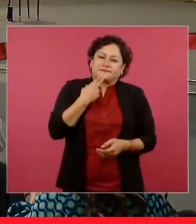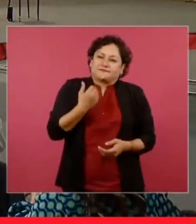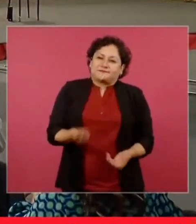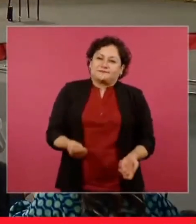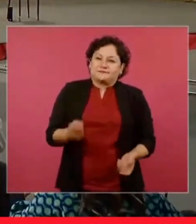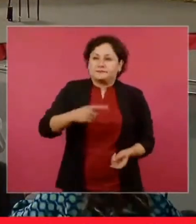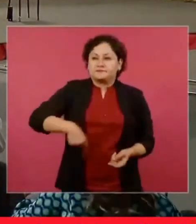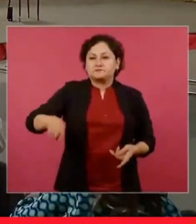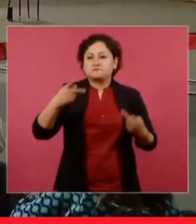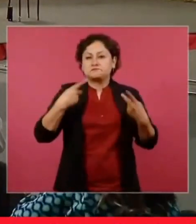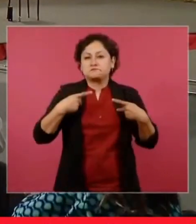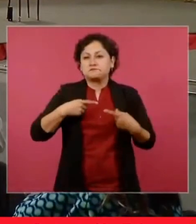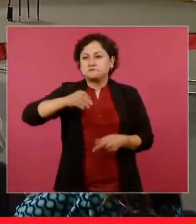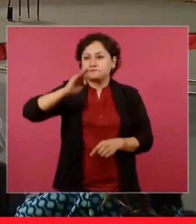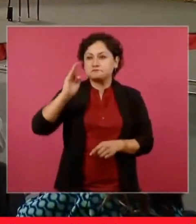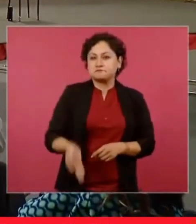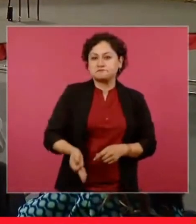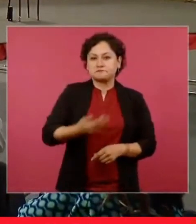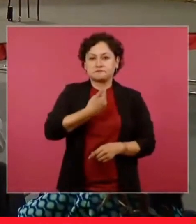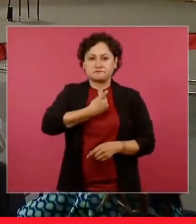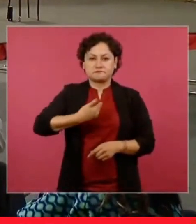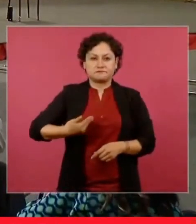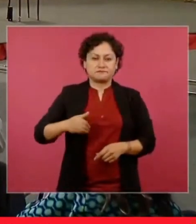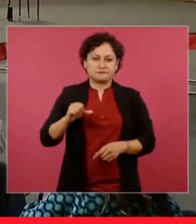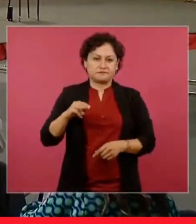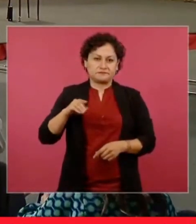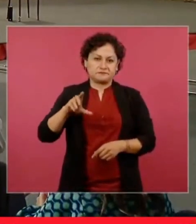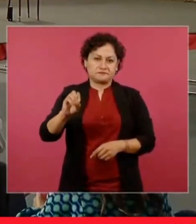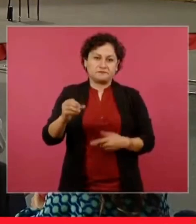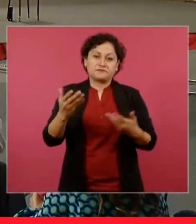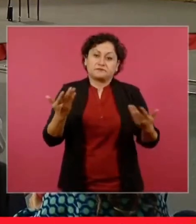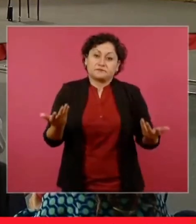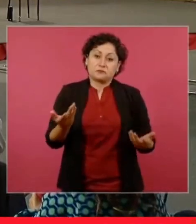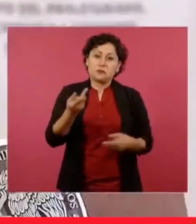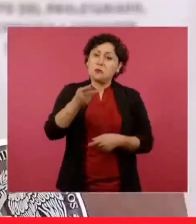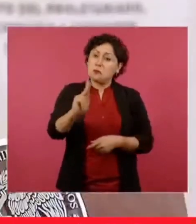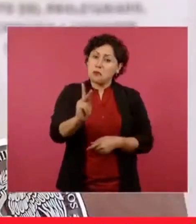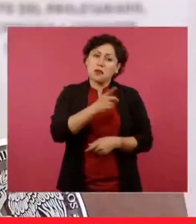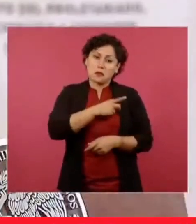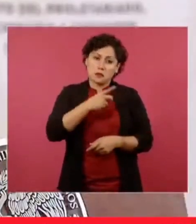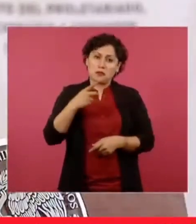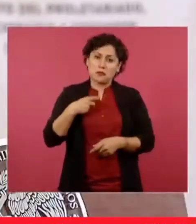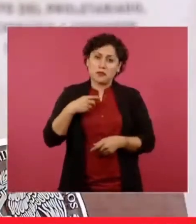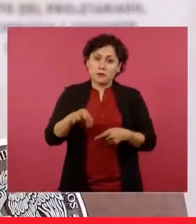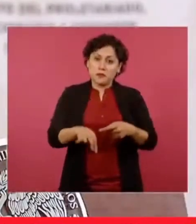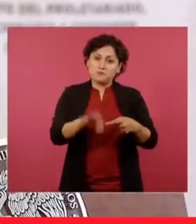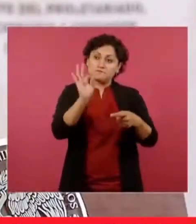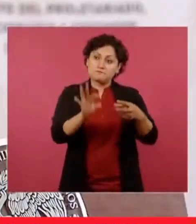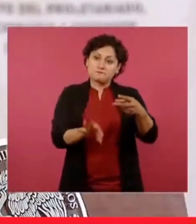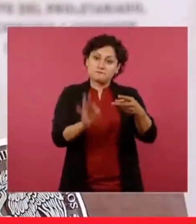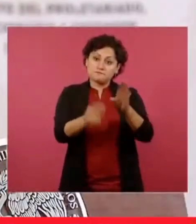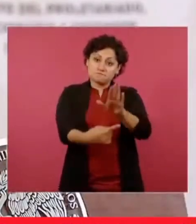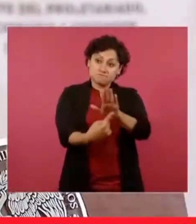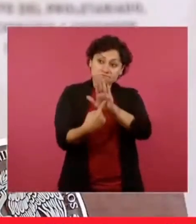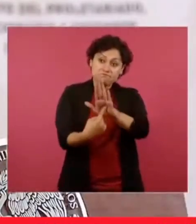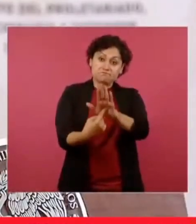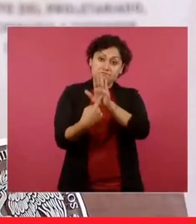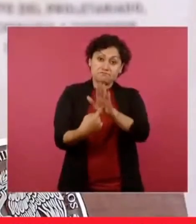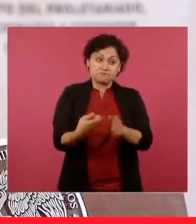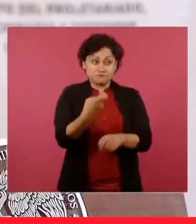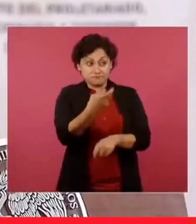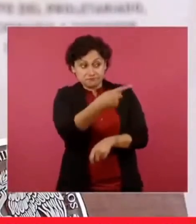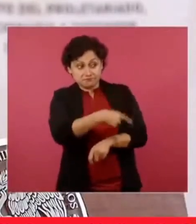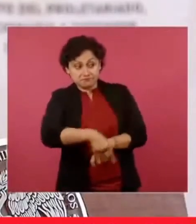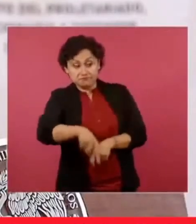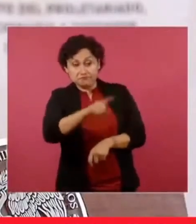caso. Lo que sí hay que evidenciarlo e informarse que esto es lo que está ocurriendo y esto es lo que hace